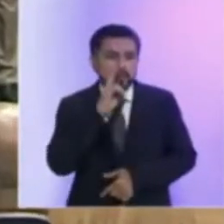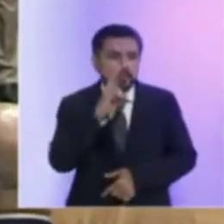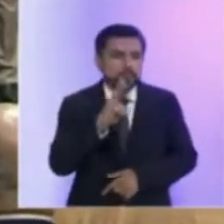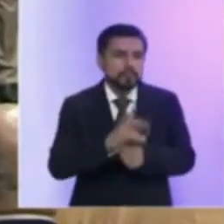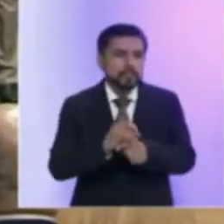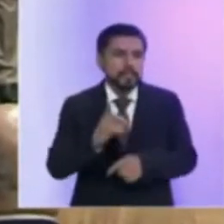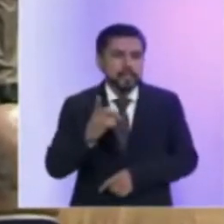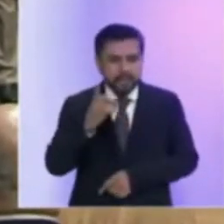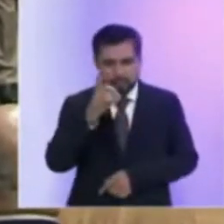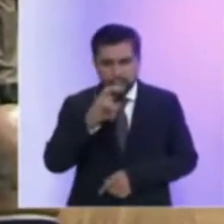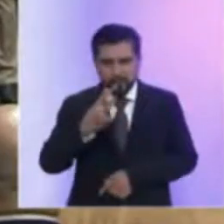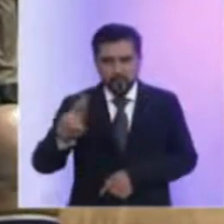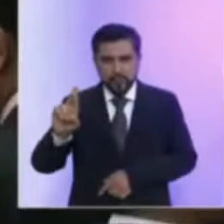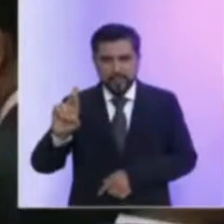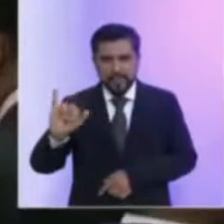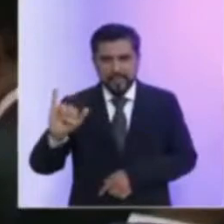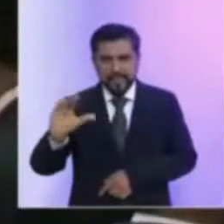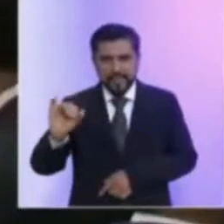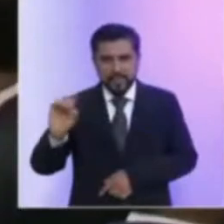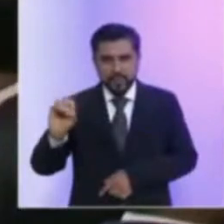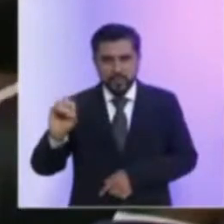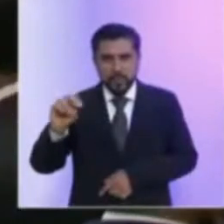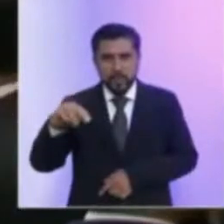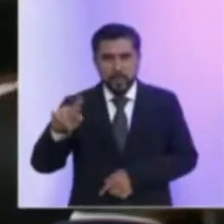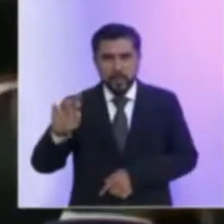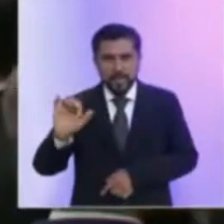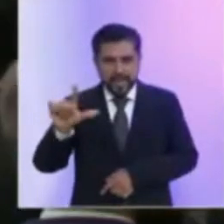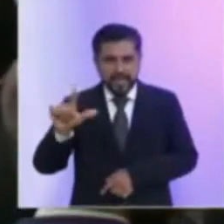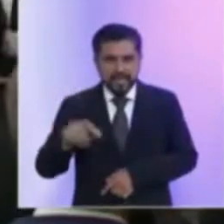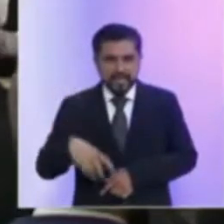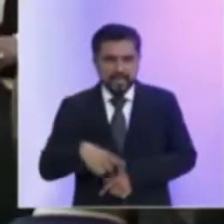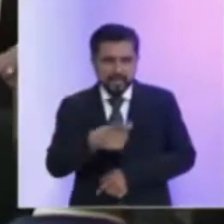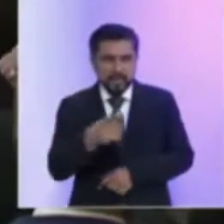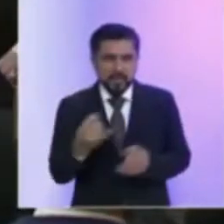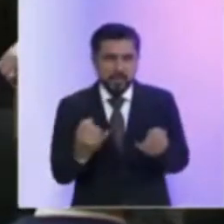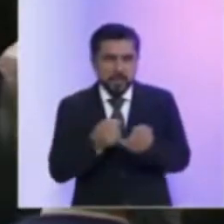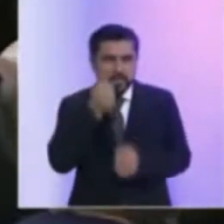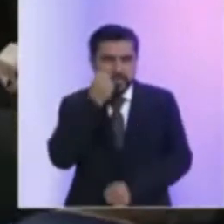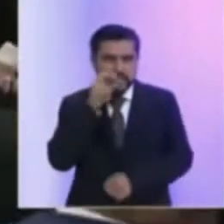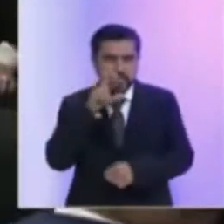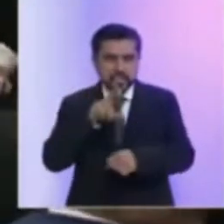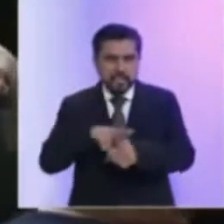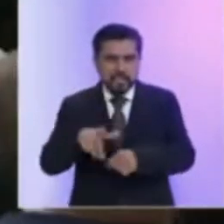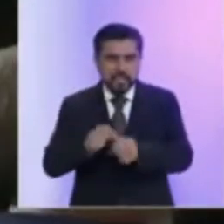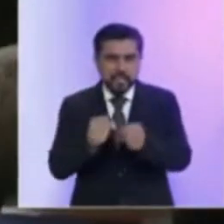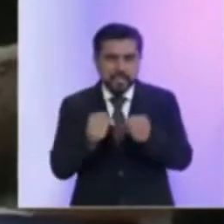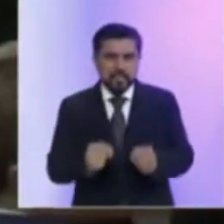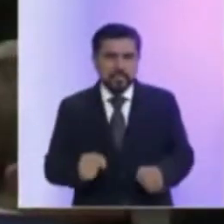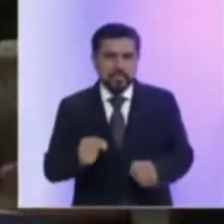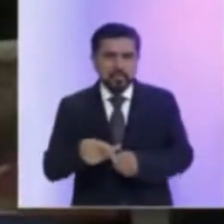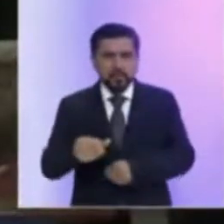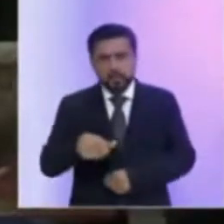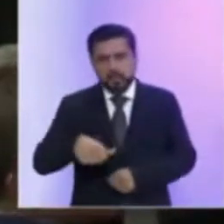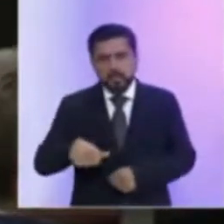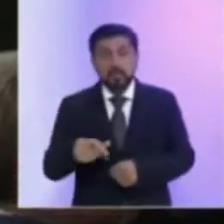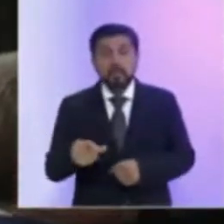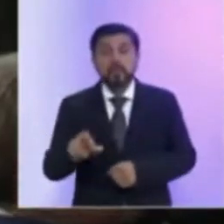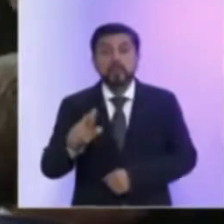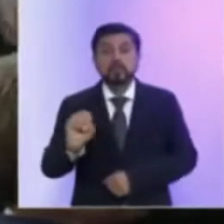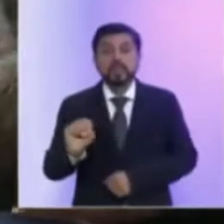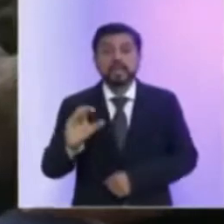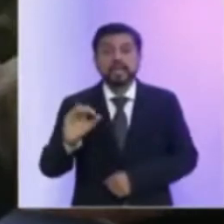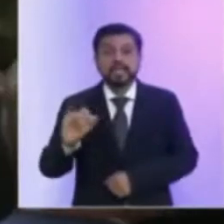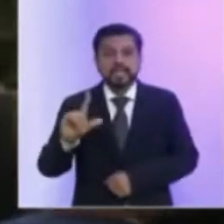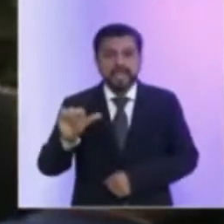Monreal, a la secretaria de Seguridad Ciudadana, sí, también se encuentra Rosa Isela Rodríguez. A la